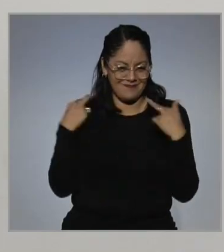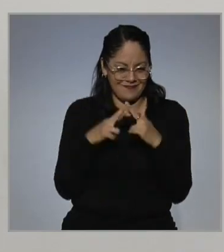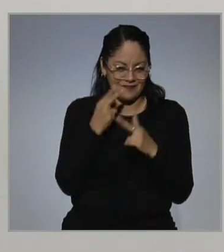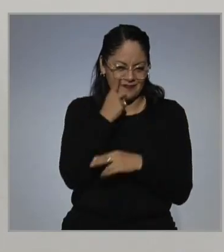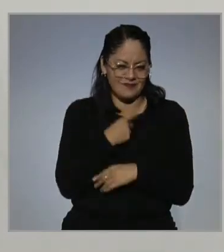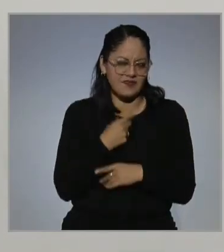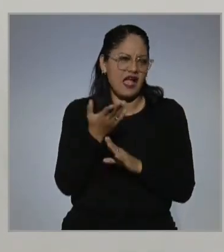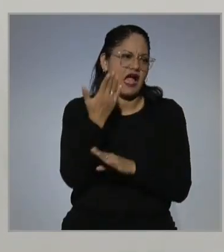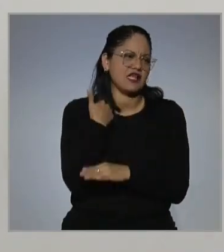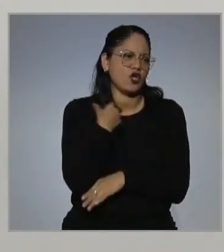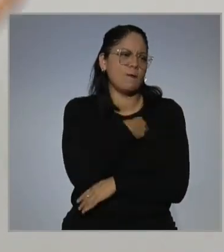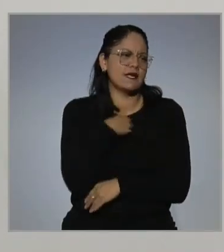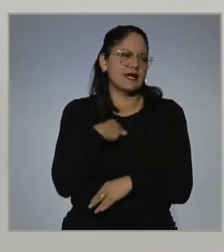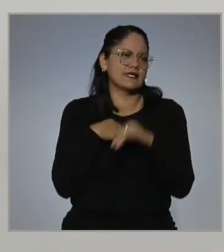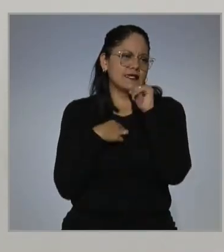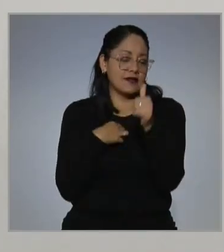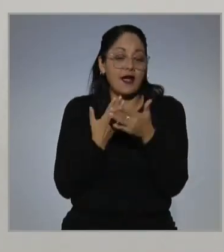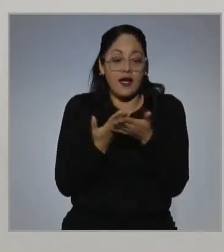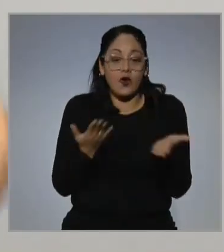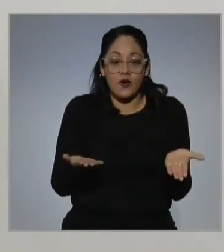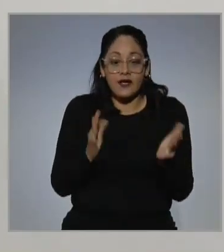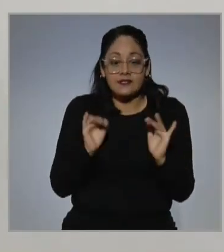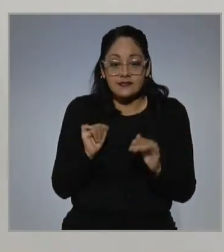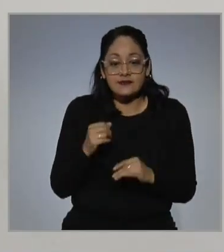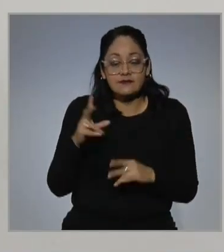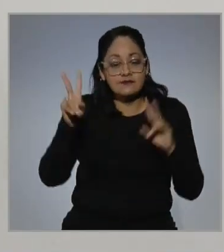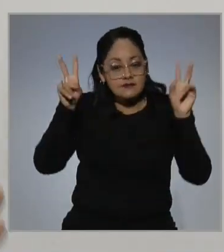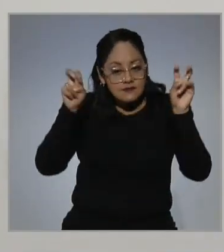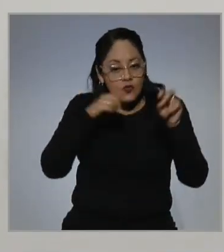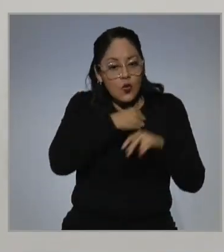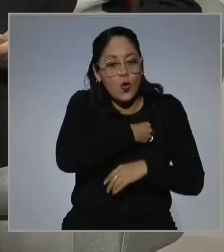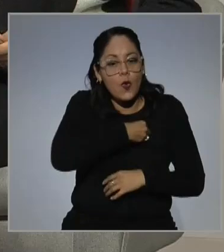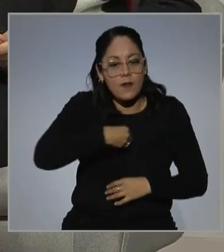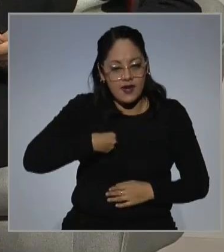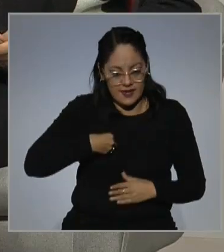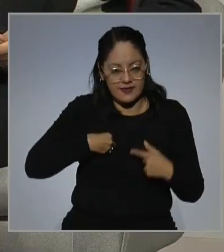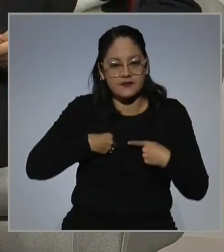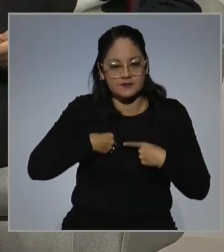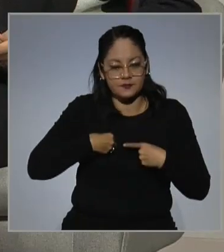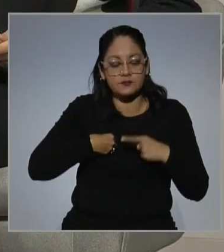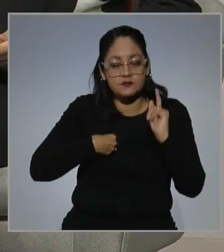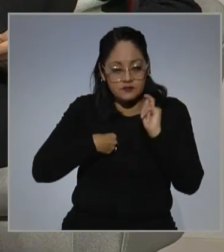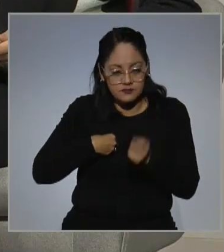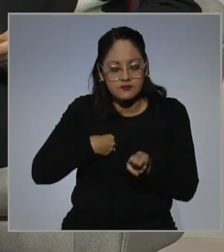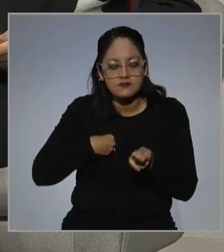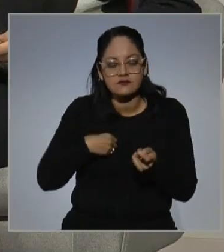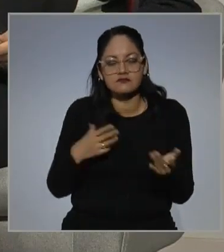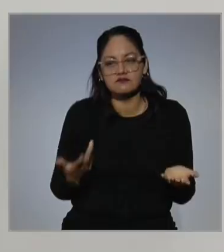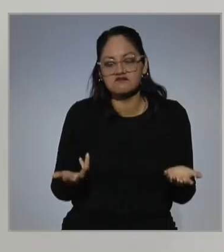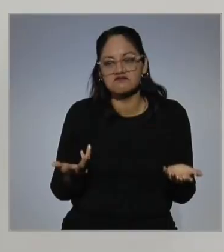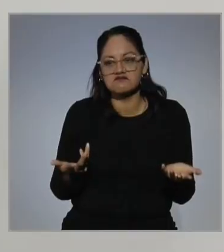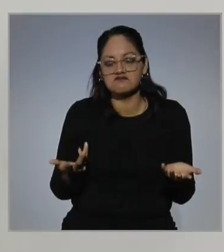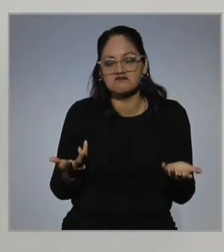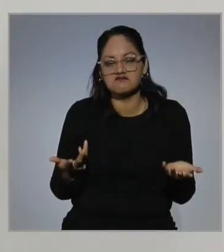nos obligaban, ahorita sí, obligar, entre comillas. Más bien es poder